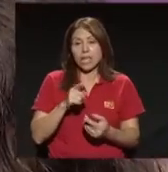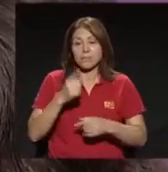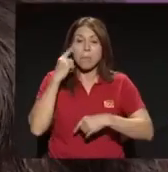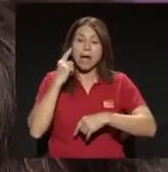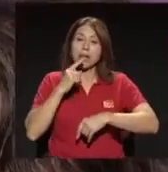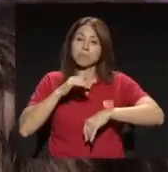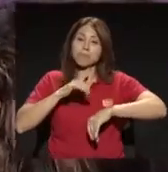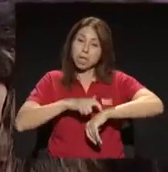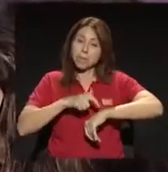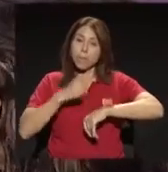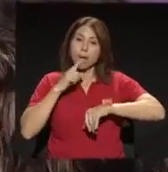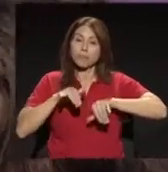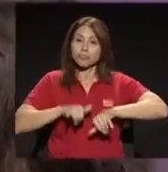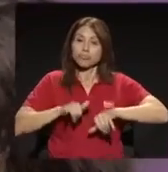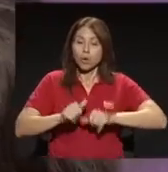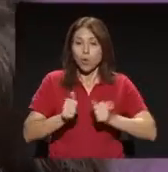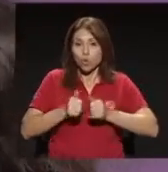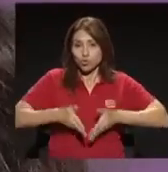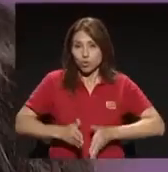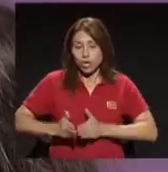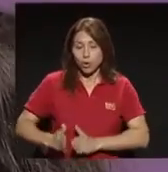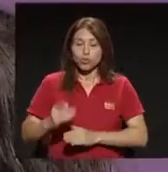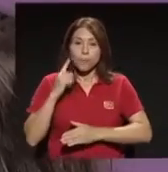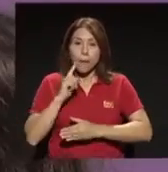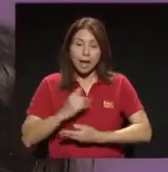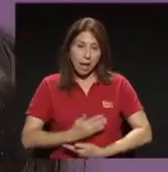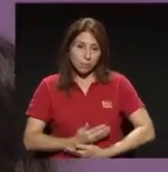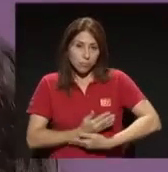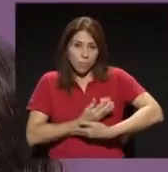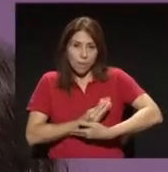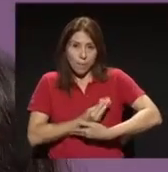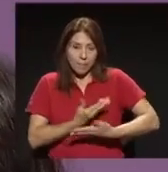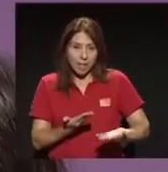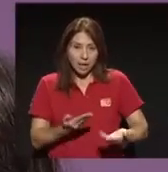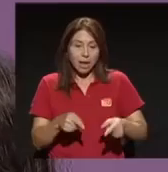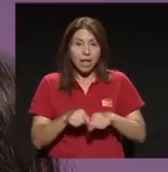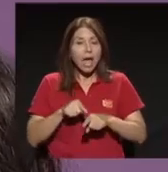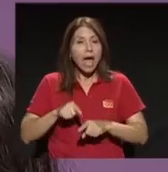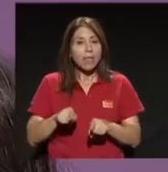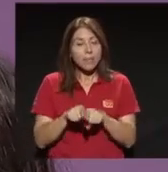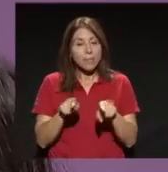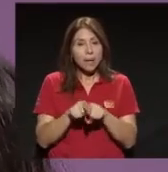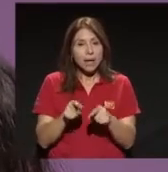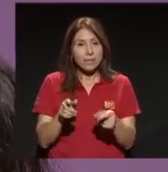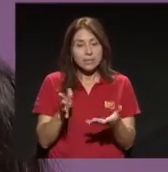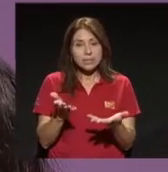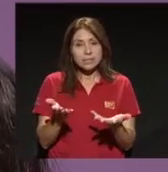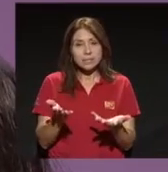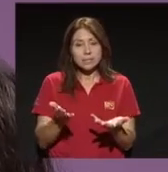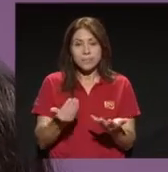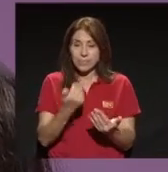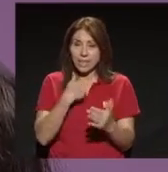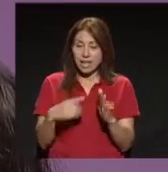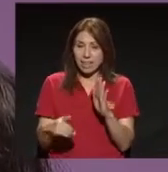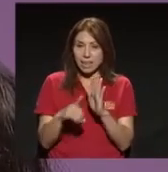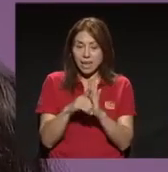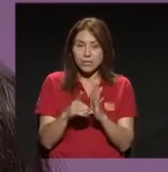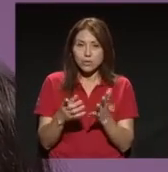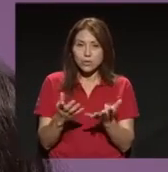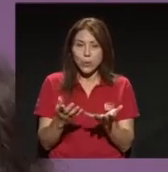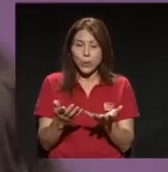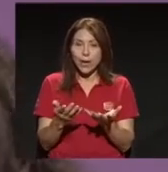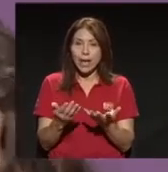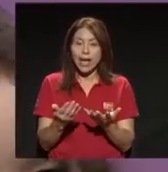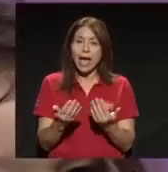pasar con su hija y con sus hijos verdad para para amamantar además de eso tiene el derecho a tener